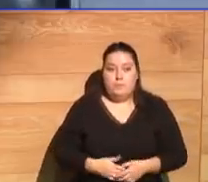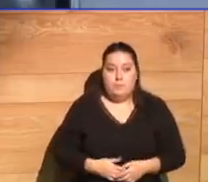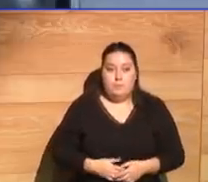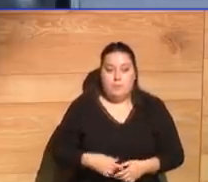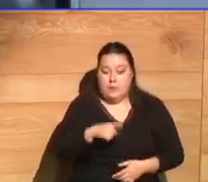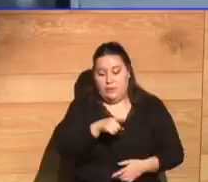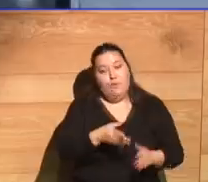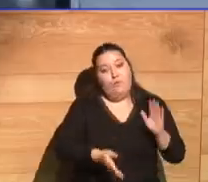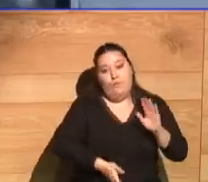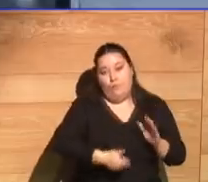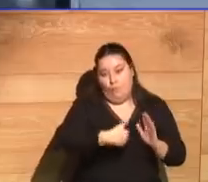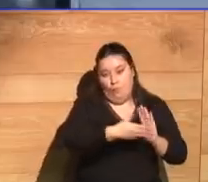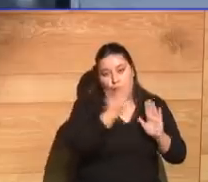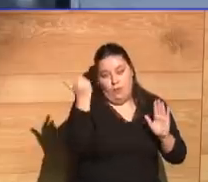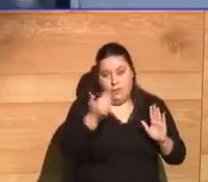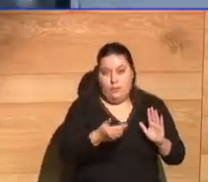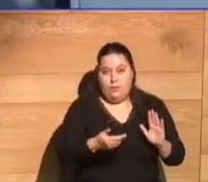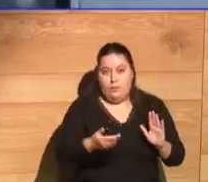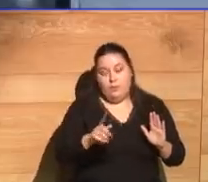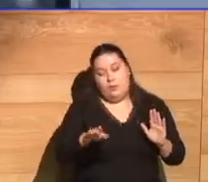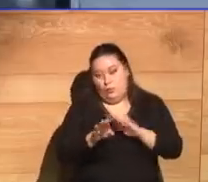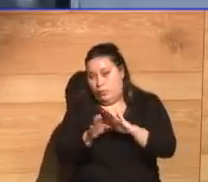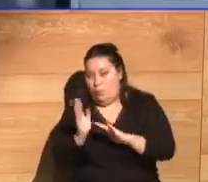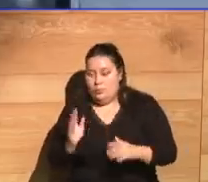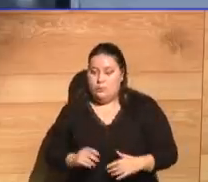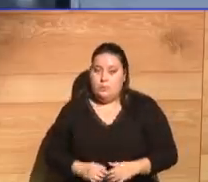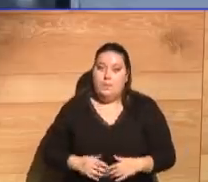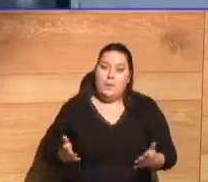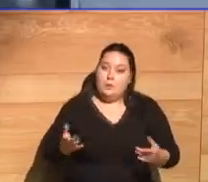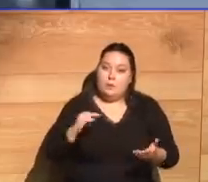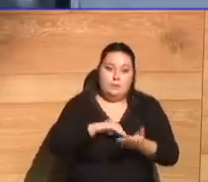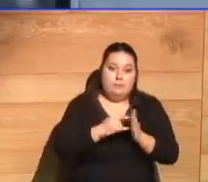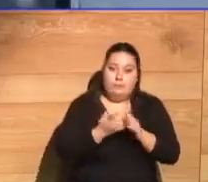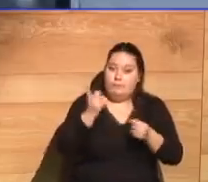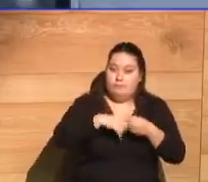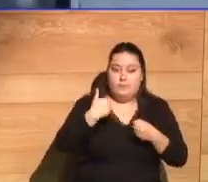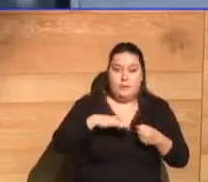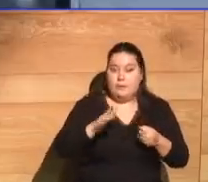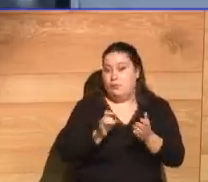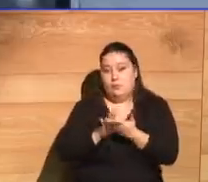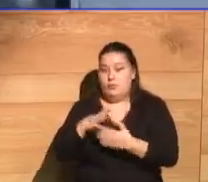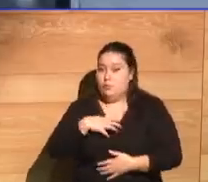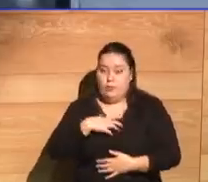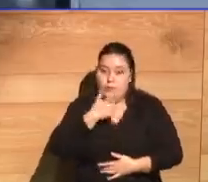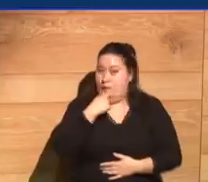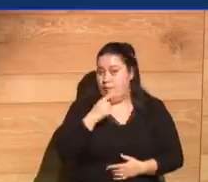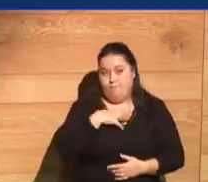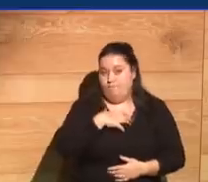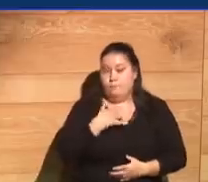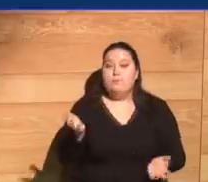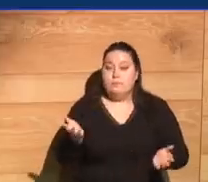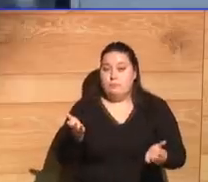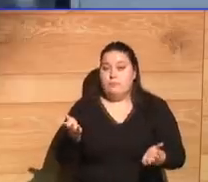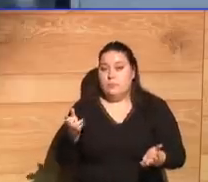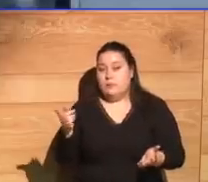me quitáis a este y seguimos adelante. Pero él estaba ya vinculado al proyecto contractualmente y no se le podía echar fácilmente. Y por otro lado,